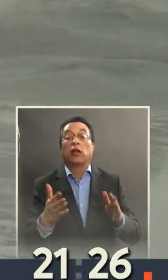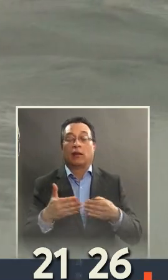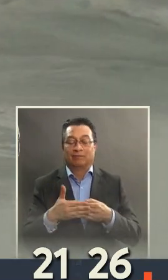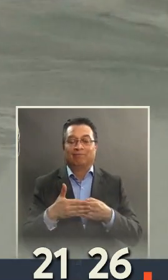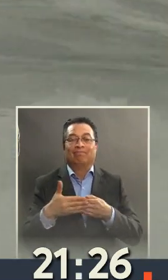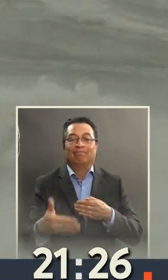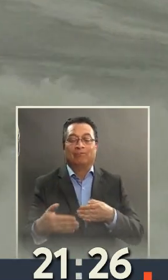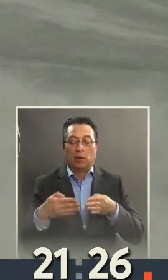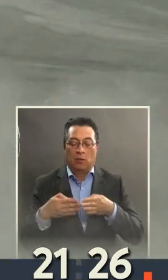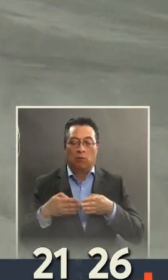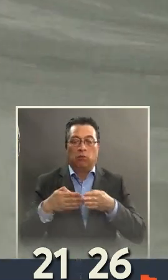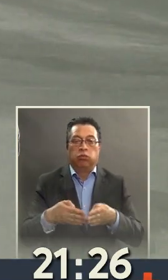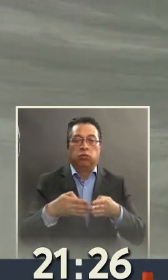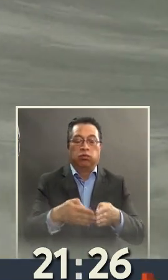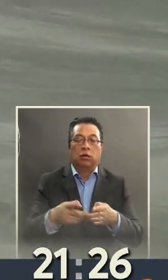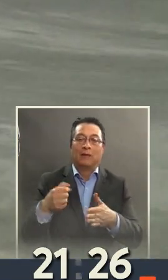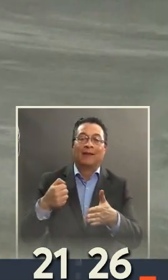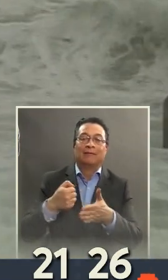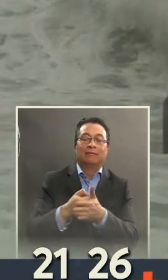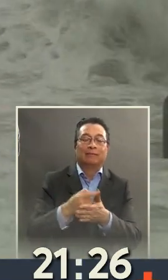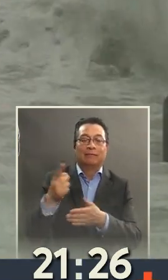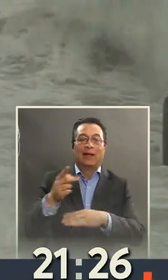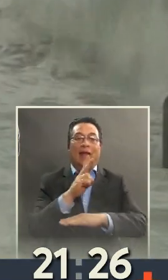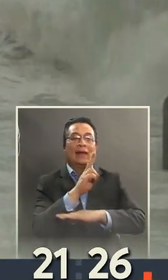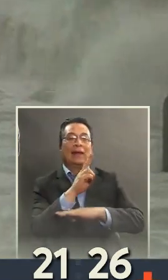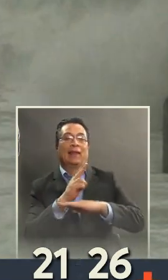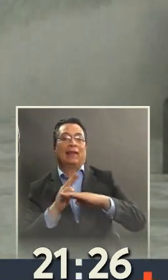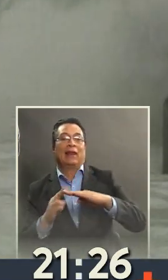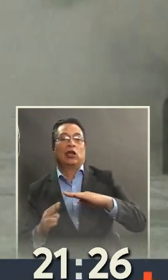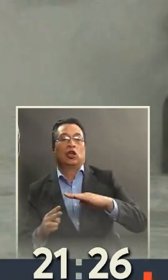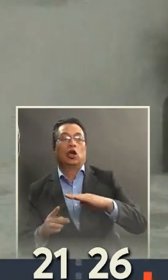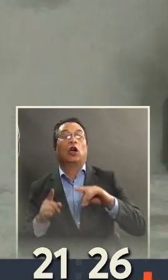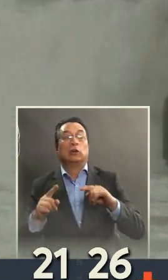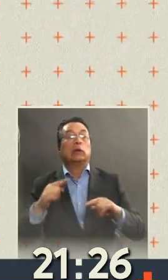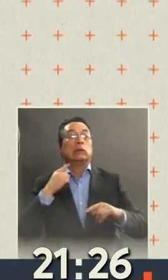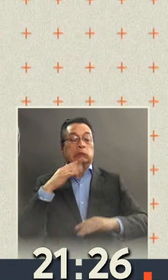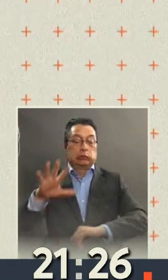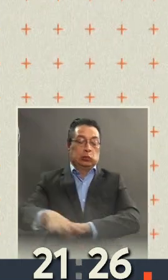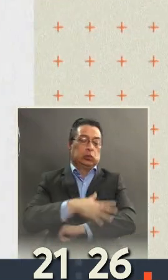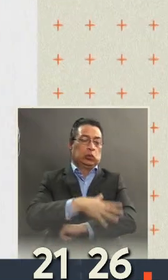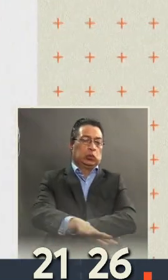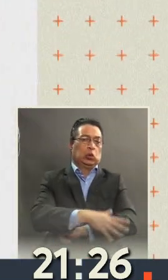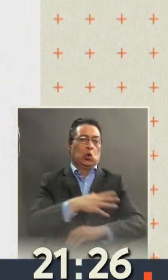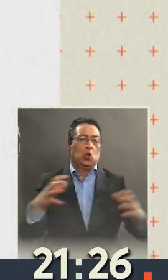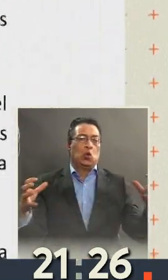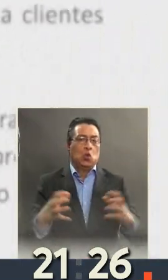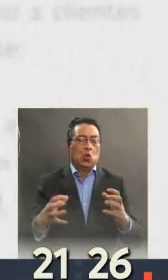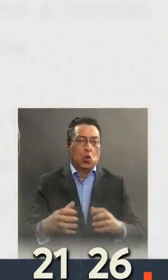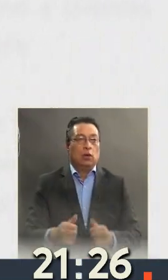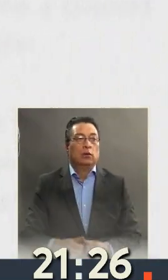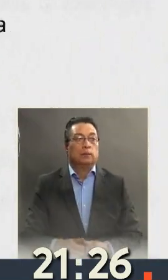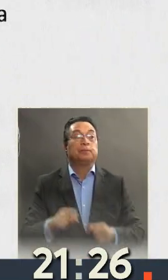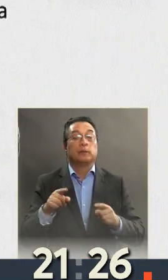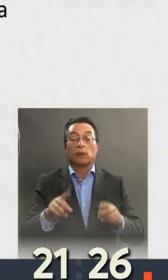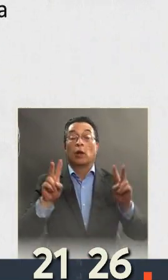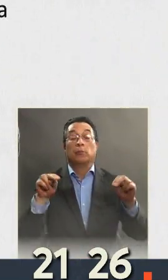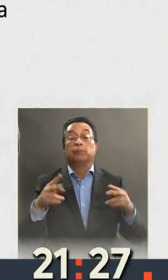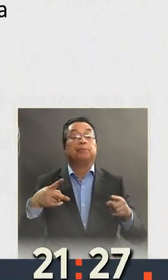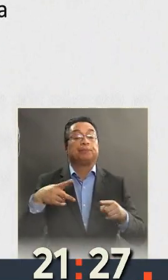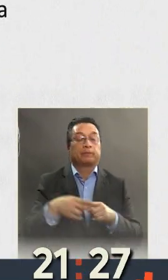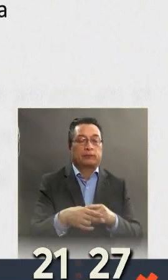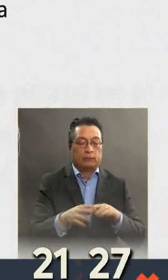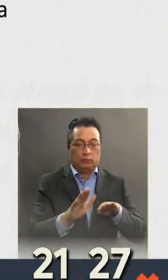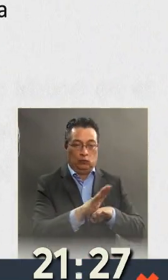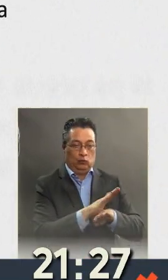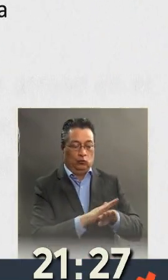del barco al terminal de Quintero, que además coincide con marejadas en la zona. La razón de este corte es para resguardar el suministro a